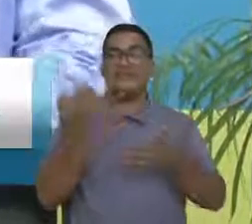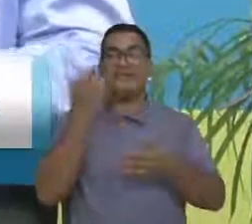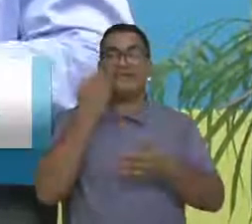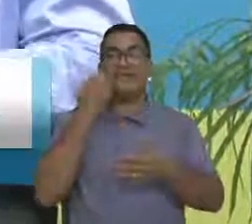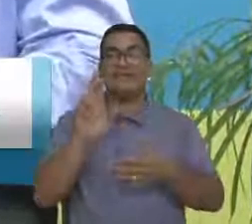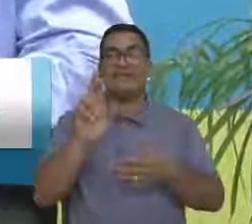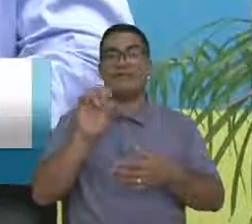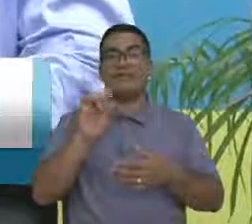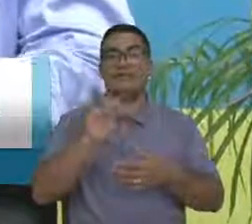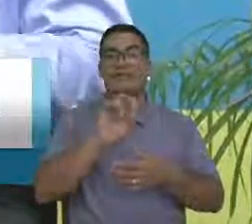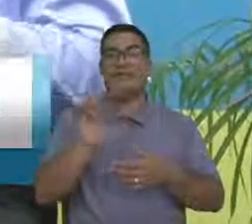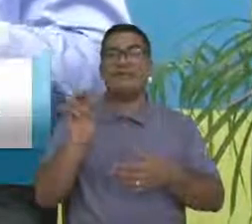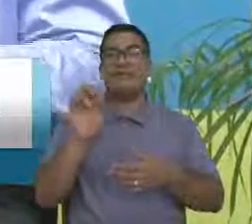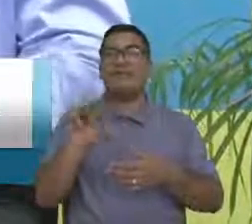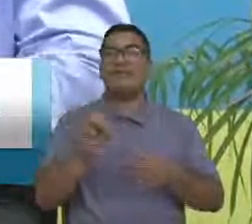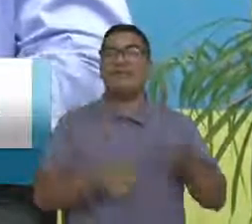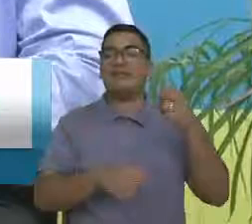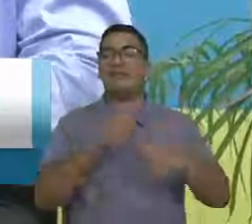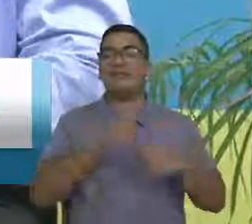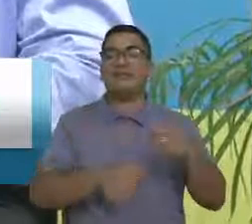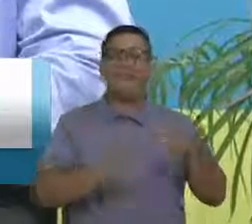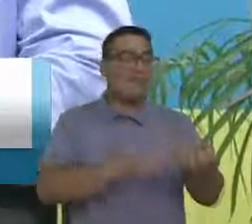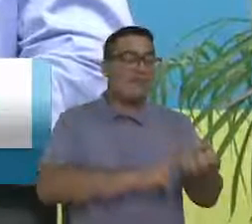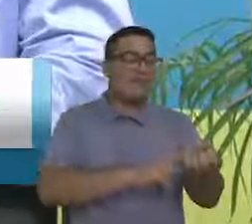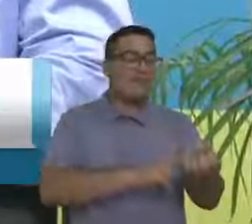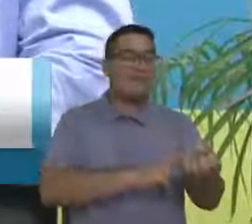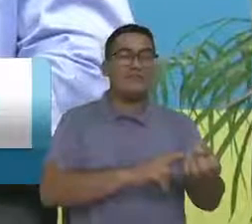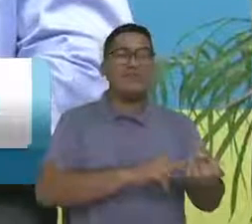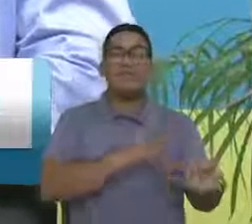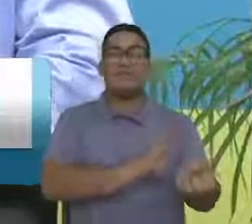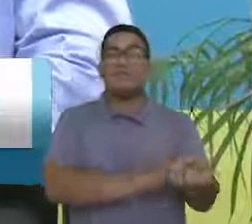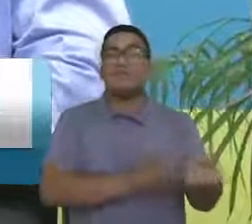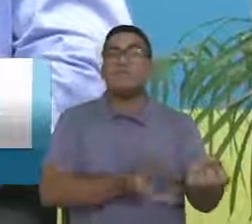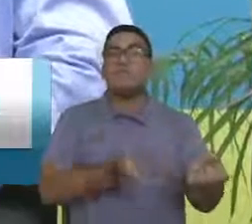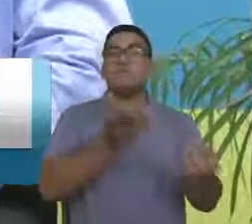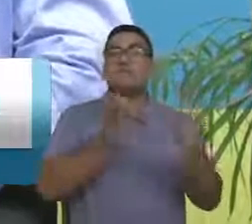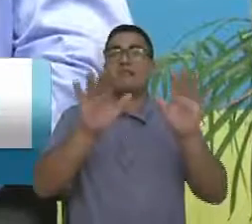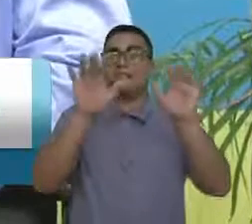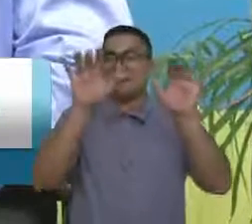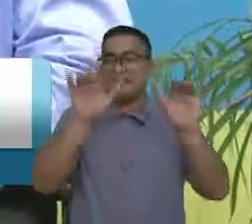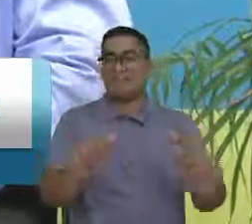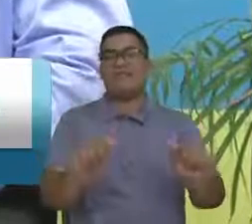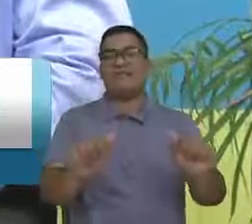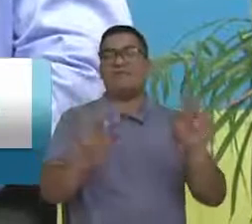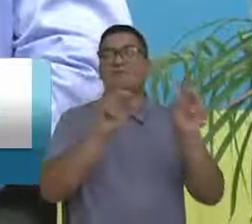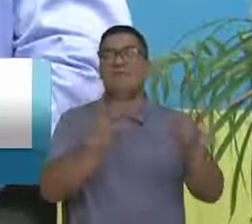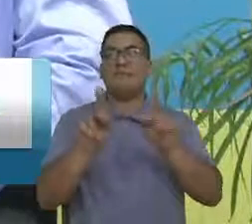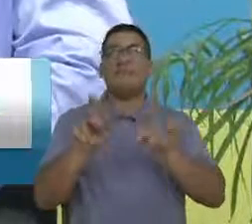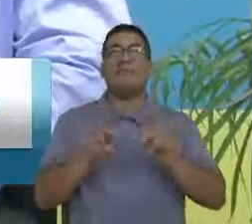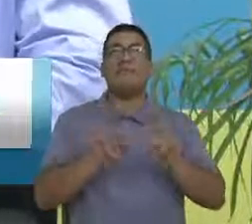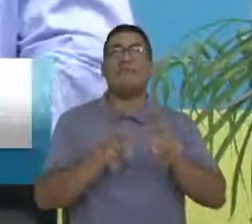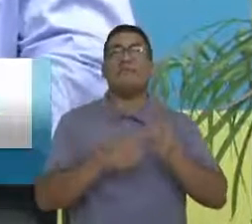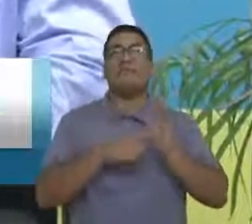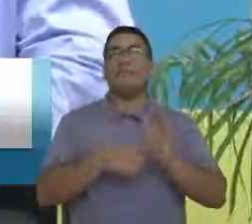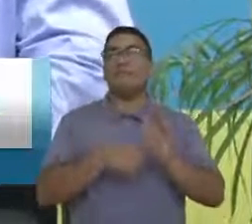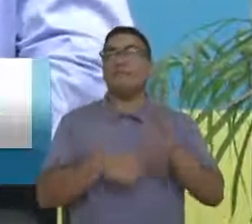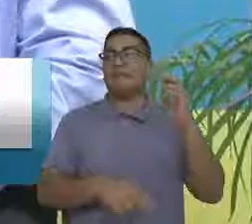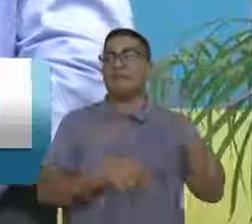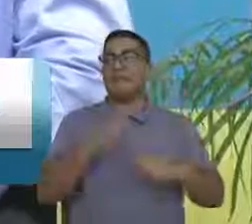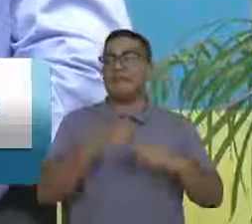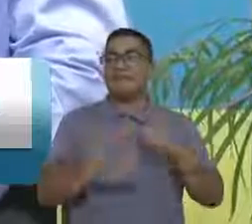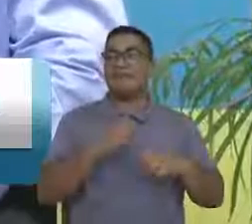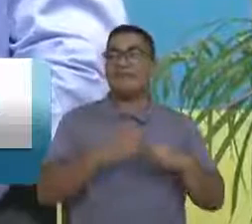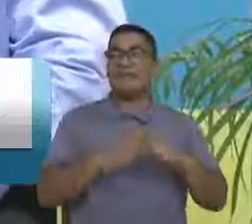crónica la diabetes, la hipertensión. Entonces, cuando el paciente ya tiene un diagnóstico de